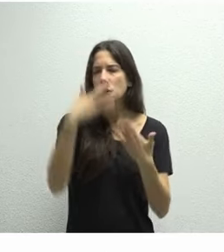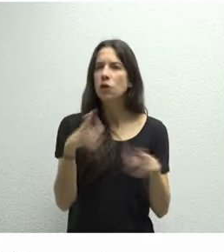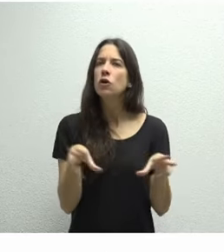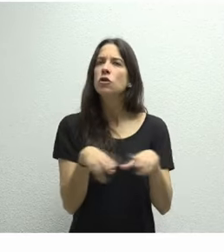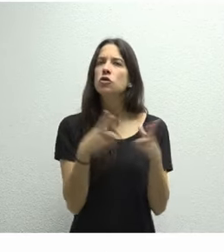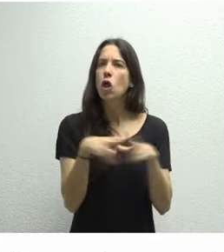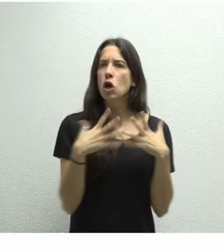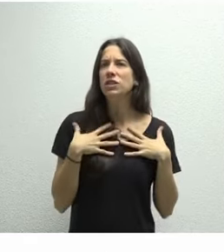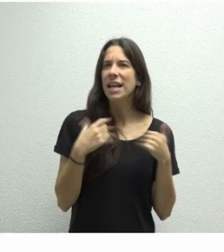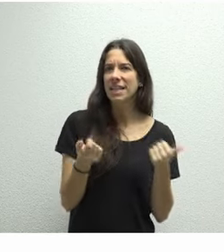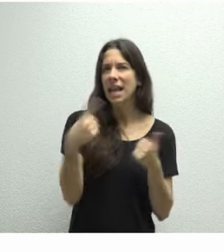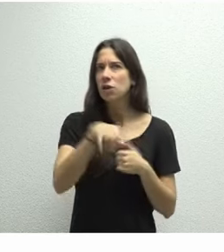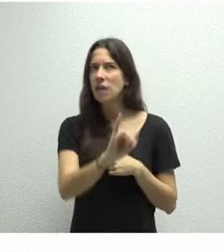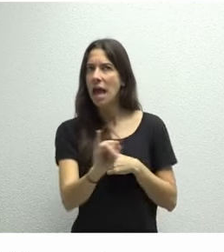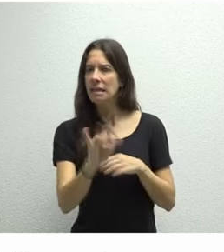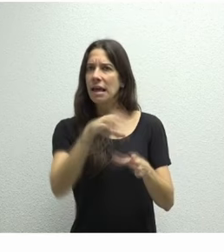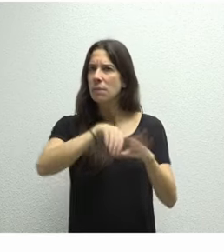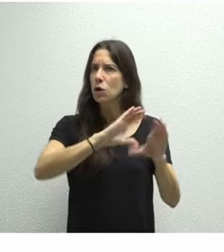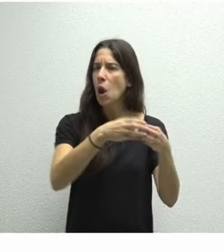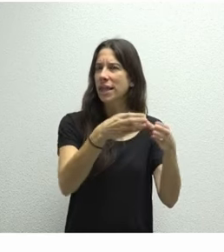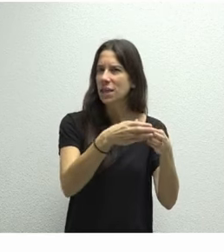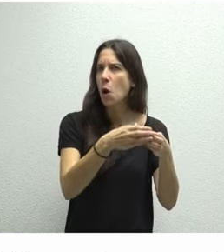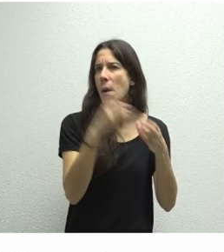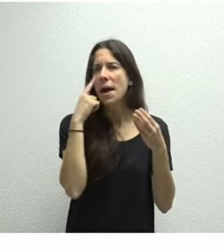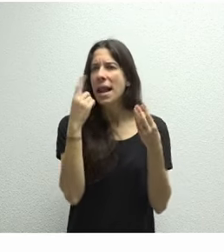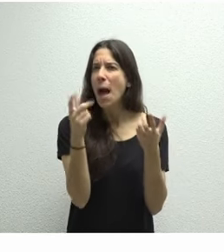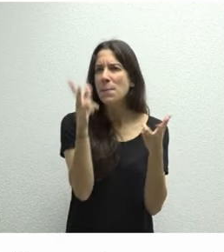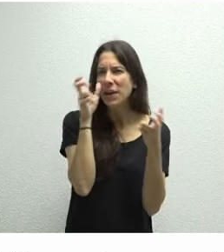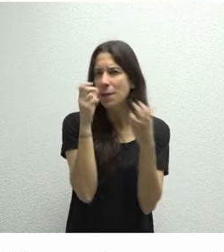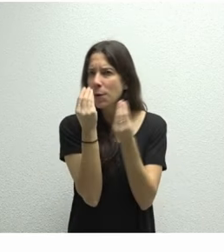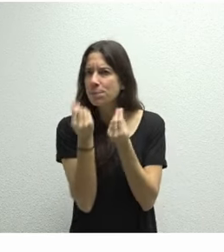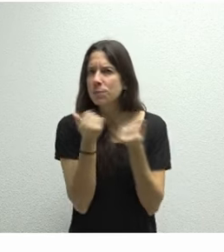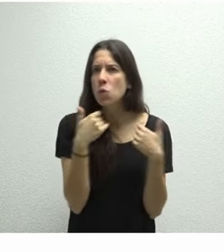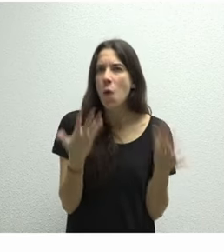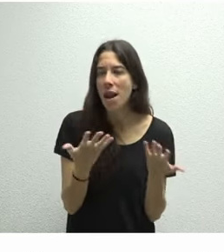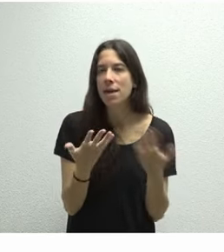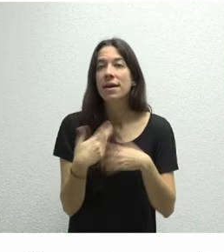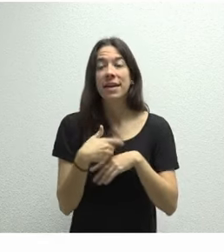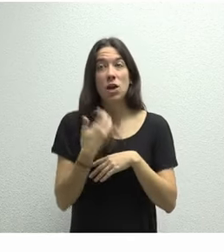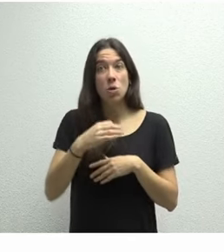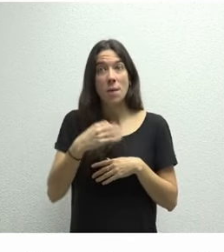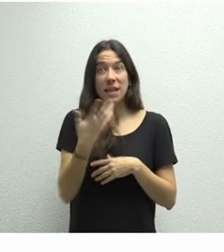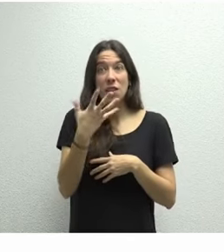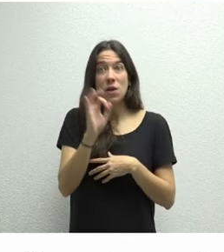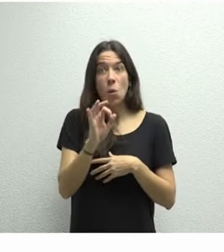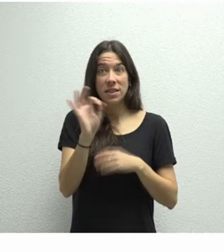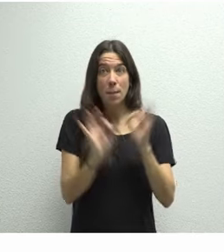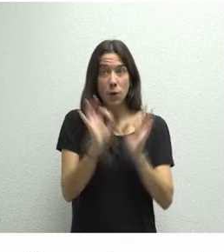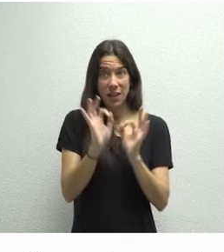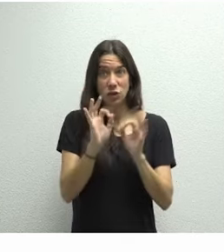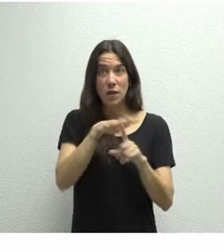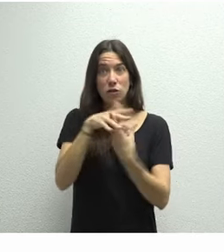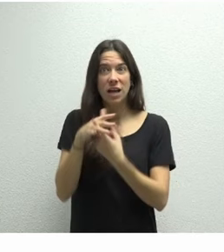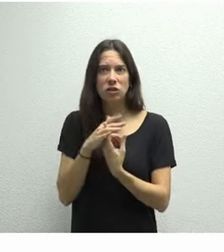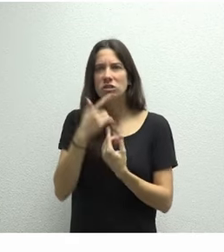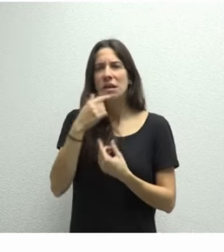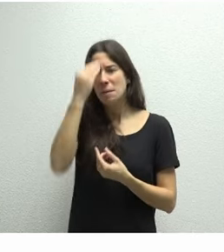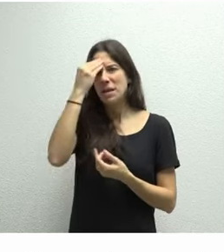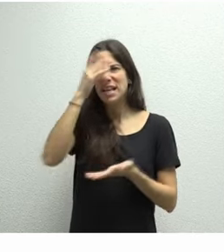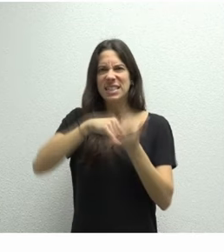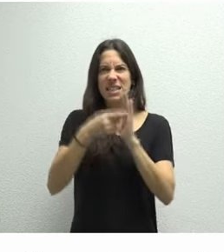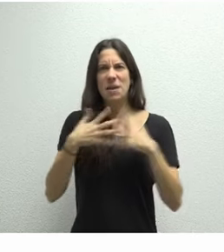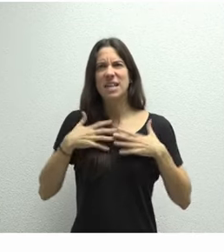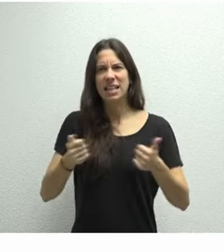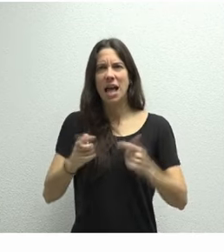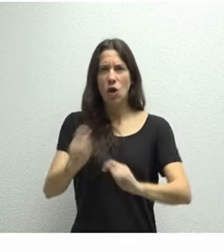sanitaria que tenía el colectivo era que en el 50% de los casos no sentían que recibieran por parte del sistema sanitario